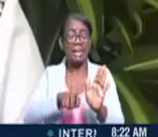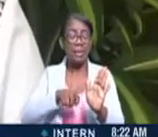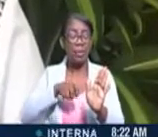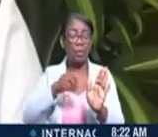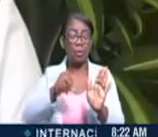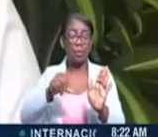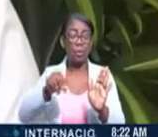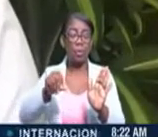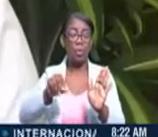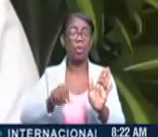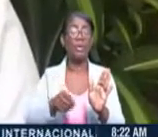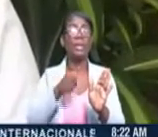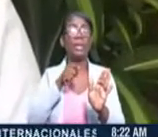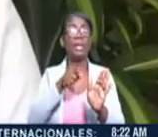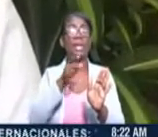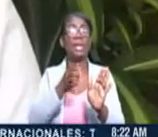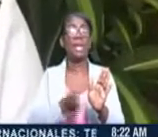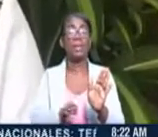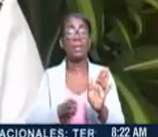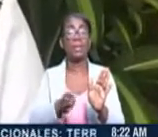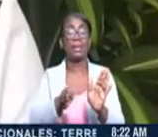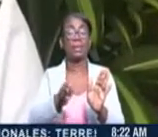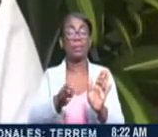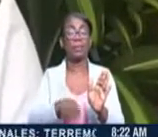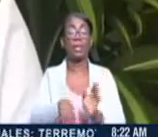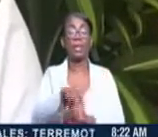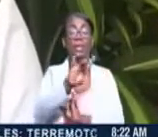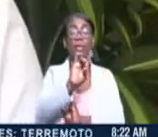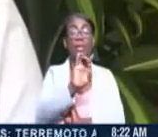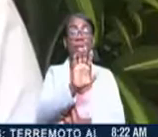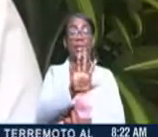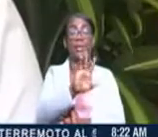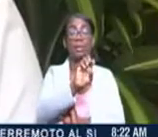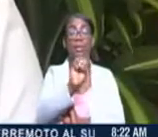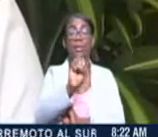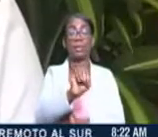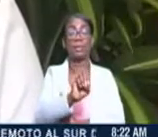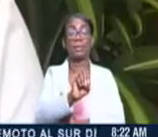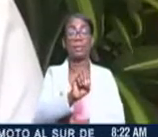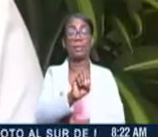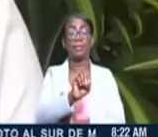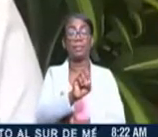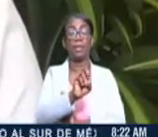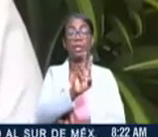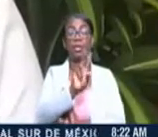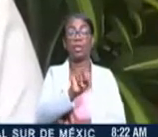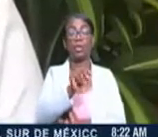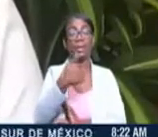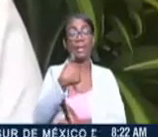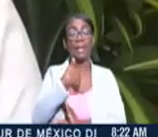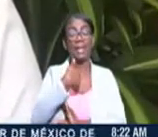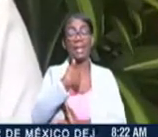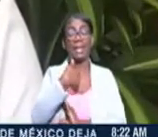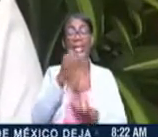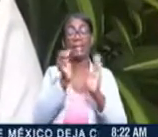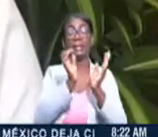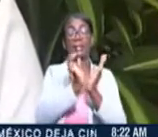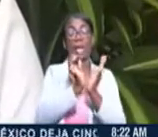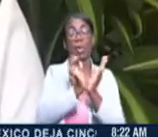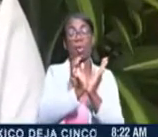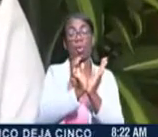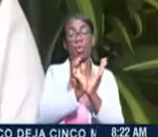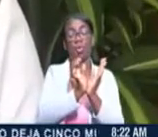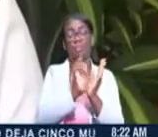productor importante del país, es que el 85% del pescador no cuenta con seguro social.